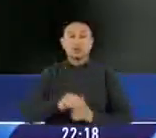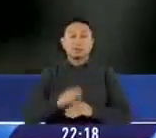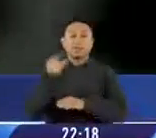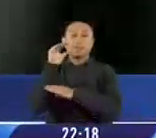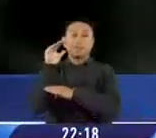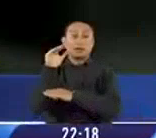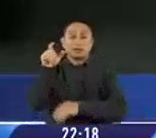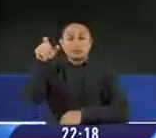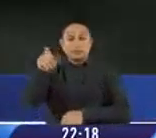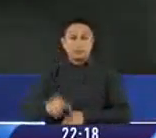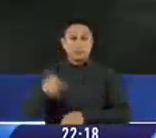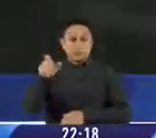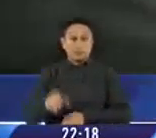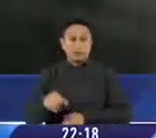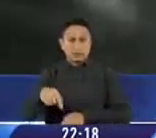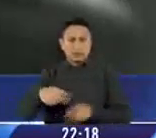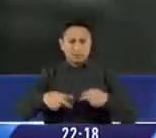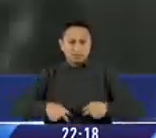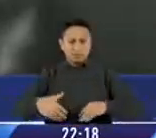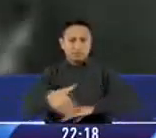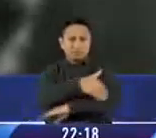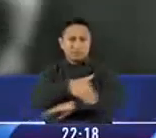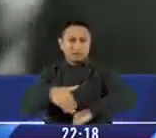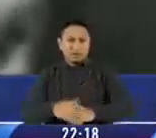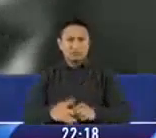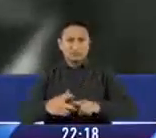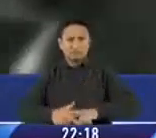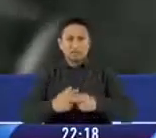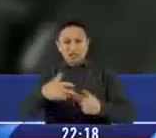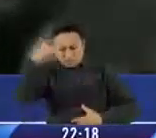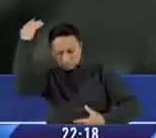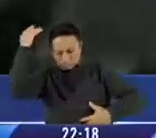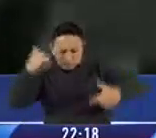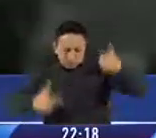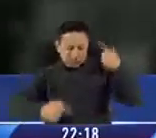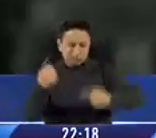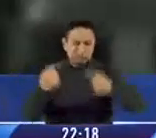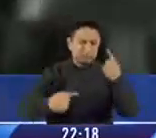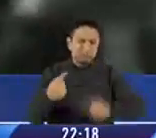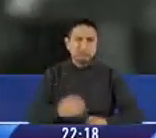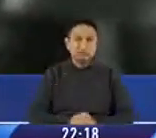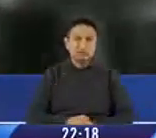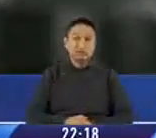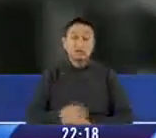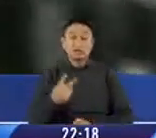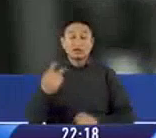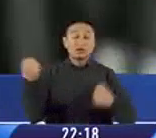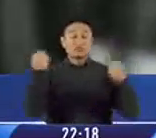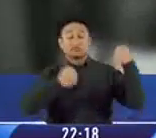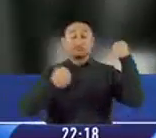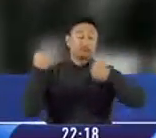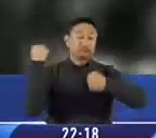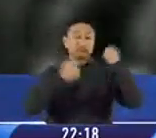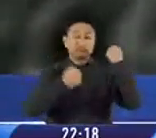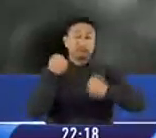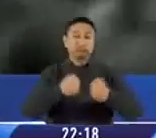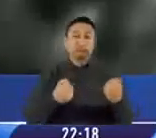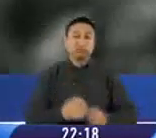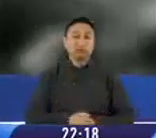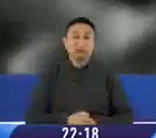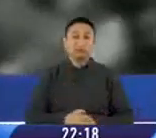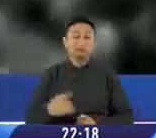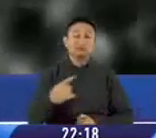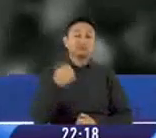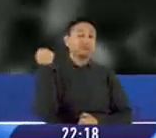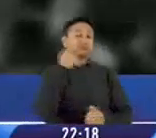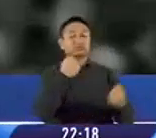varias personas en situación de calle empezaron una discusión acalorada que terminó en una riña de proporciones en medio de las patadas